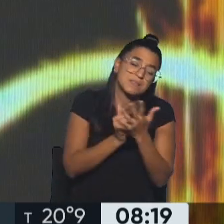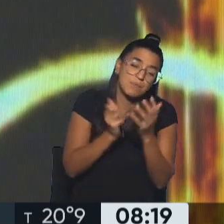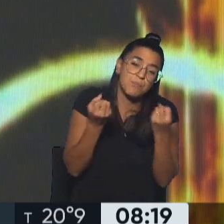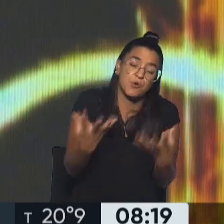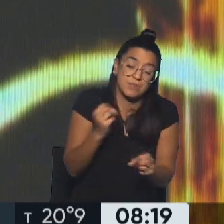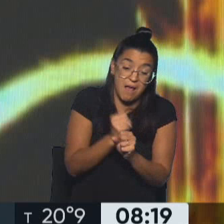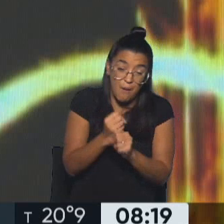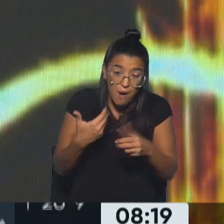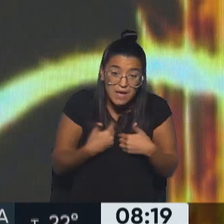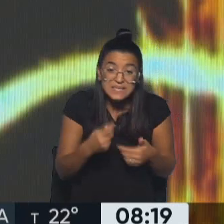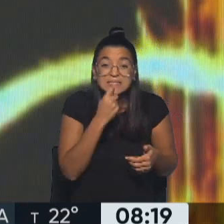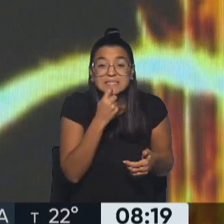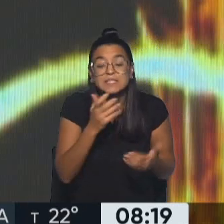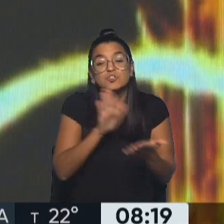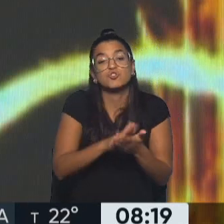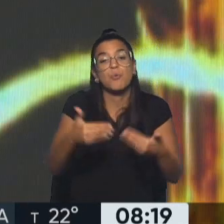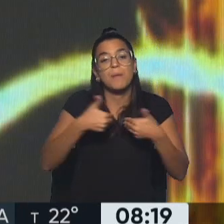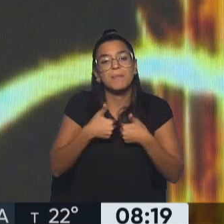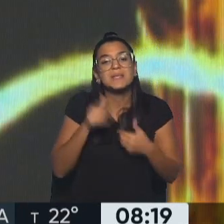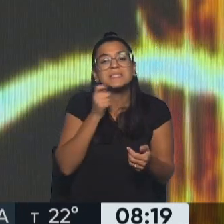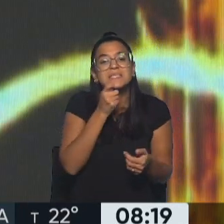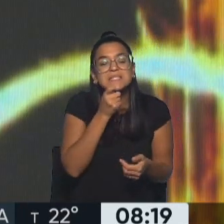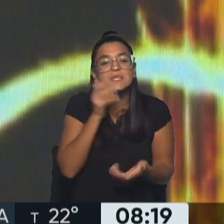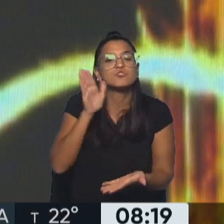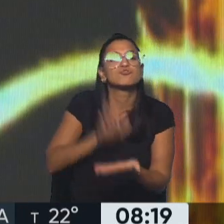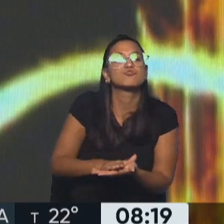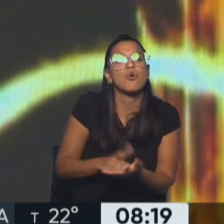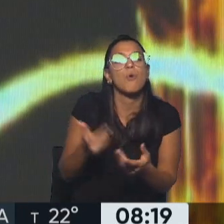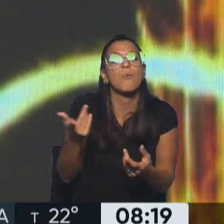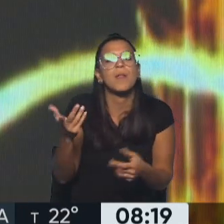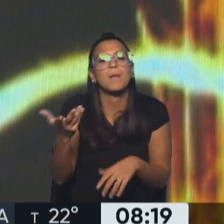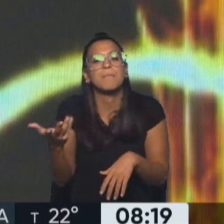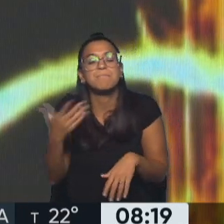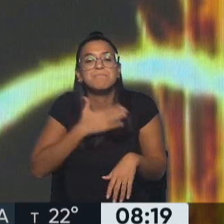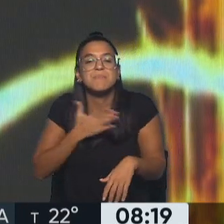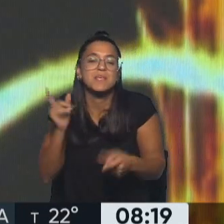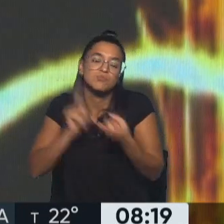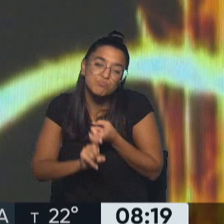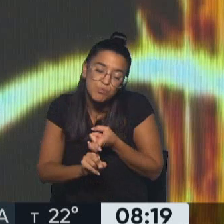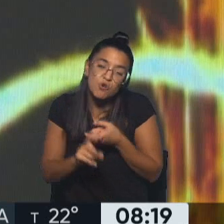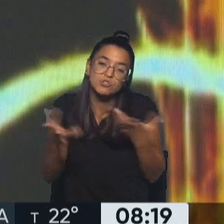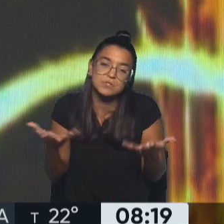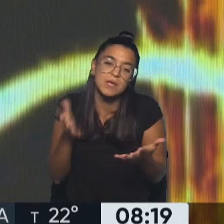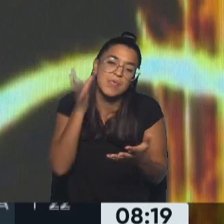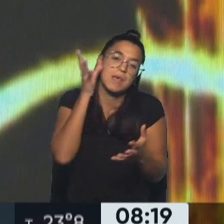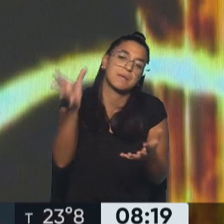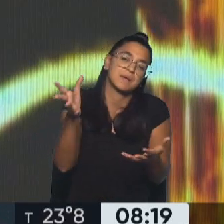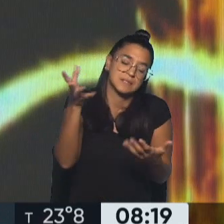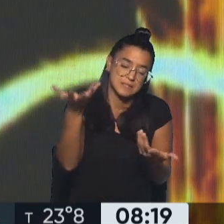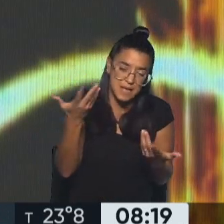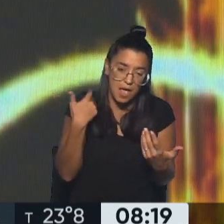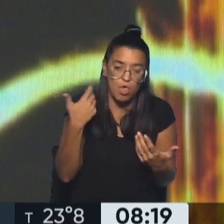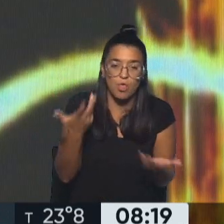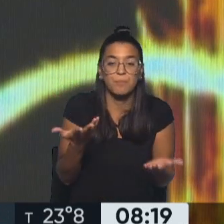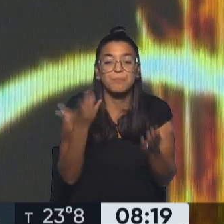de mi trabajo que hagan chistes sobre mí, que hagan chistes sobre una condición médica de mujer, hizo que me pasara de la raya. O sea que en